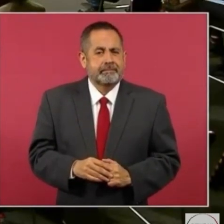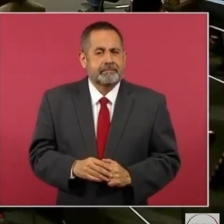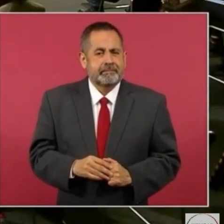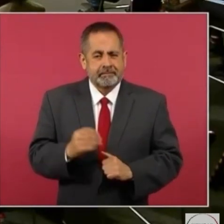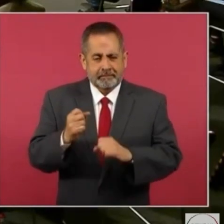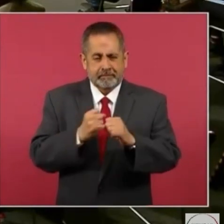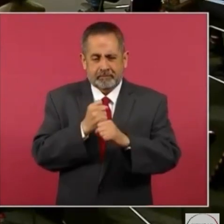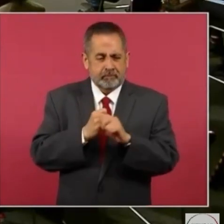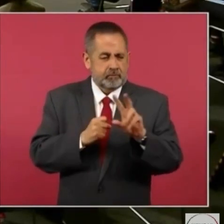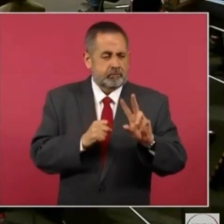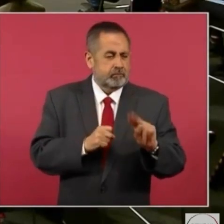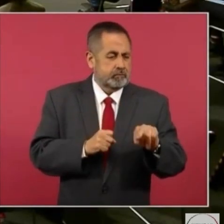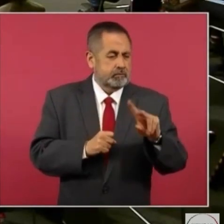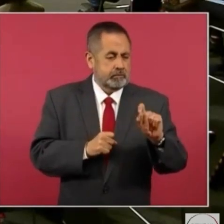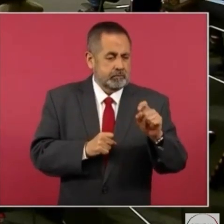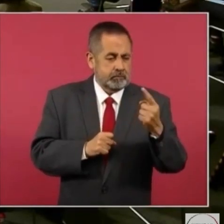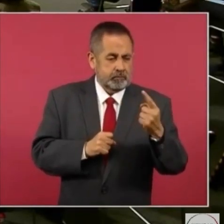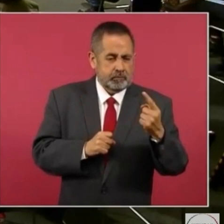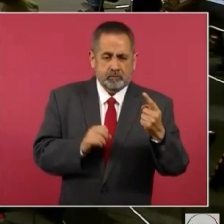2021.